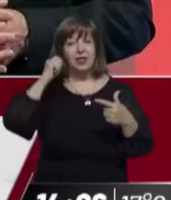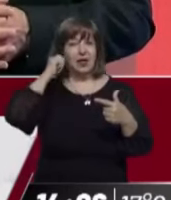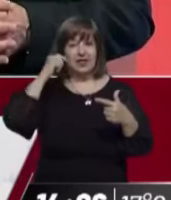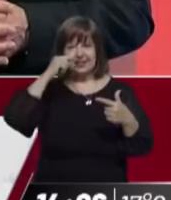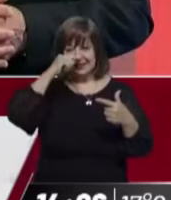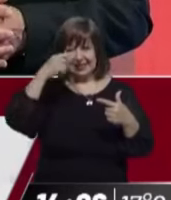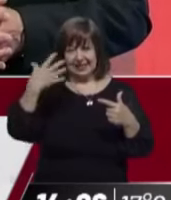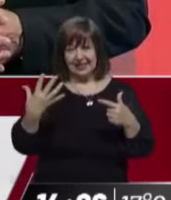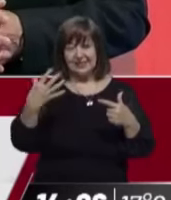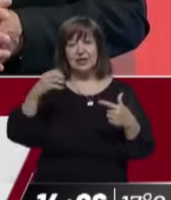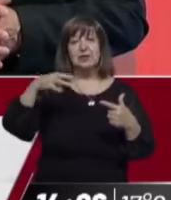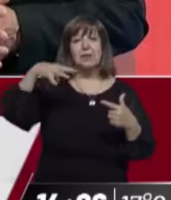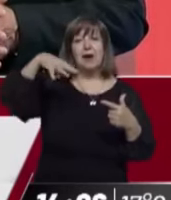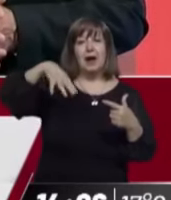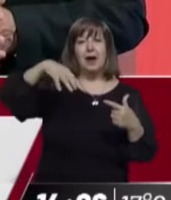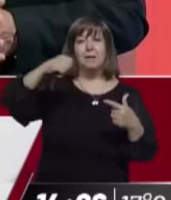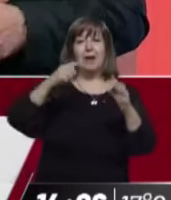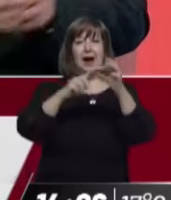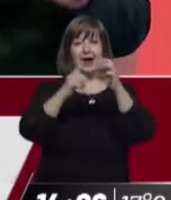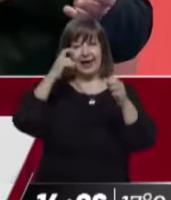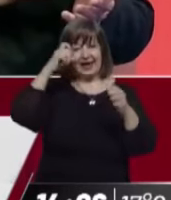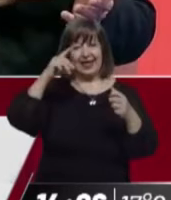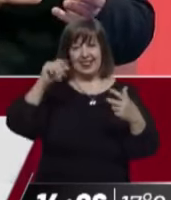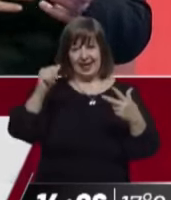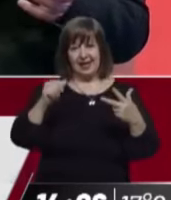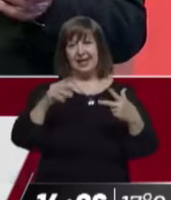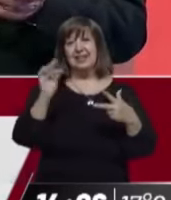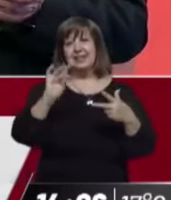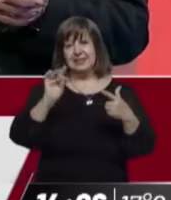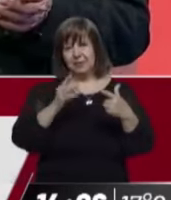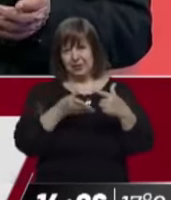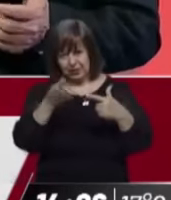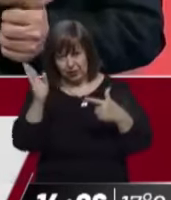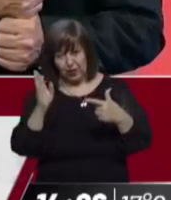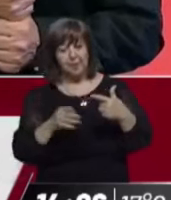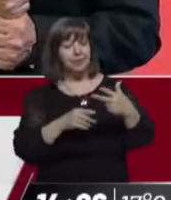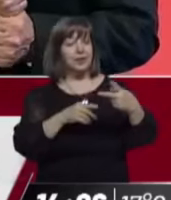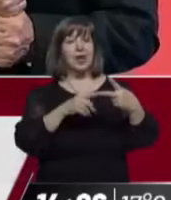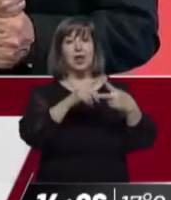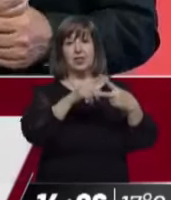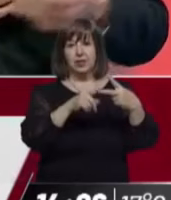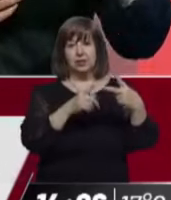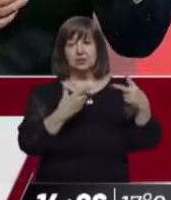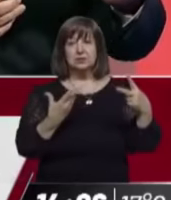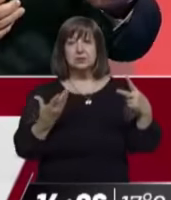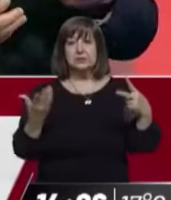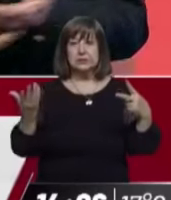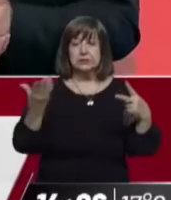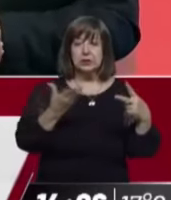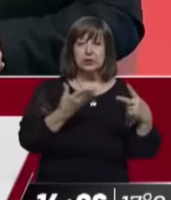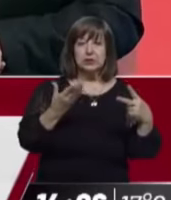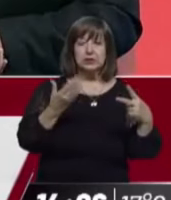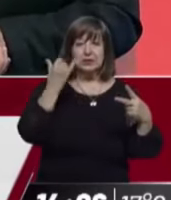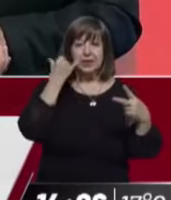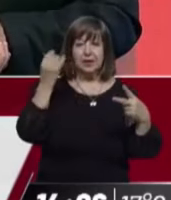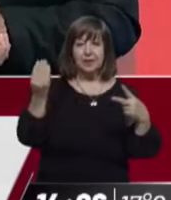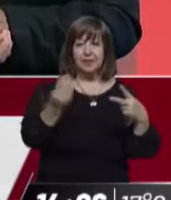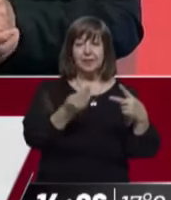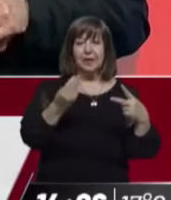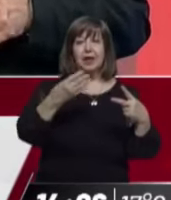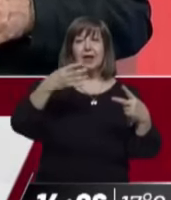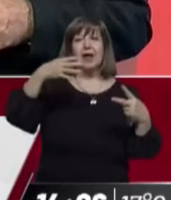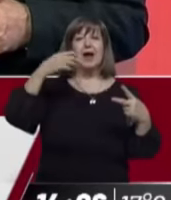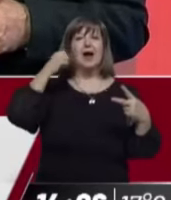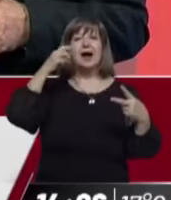años. Maqueda, Juan Carlos Maqueda, en diciembre. Entonces, ya adelantó el nombre, que es un académico, que se llama